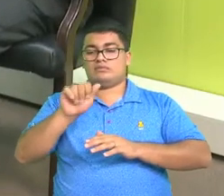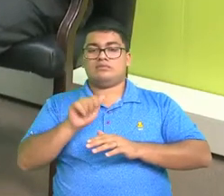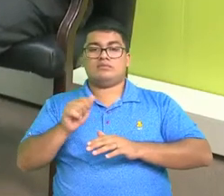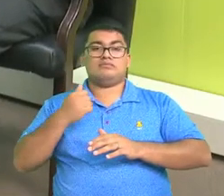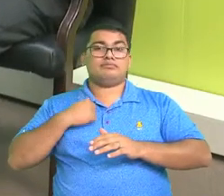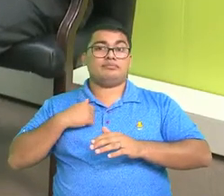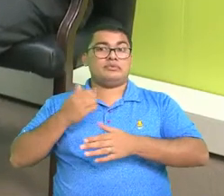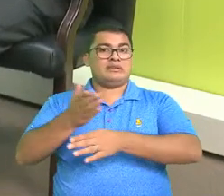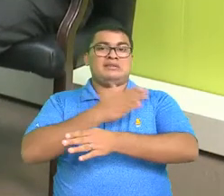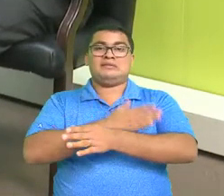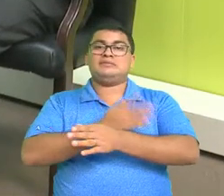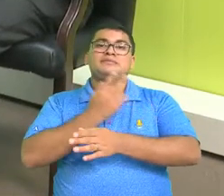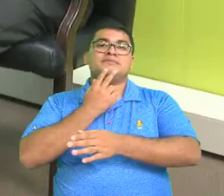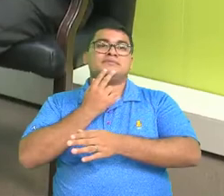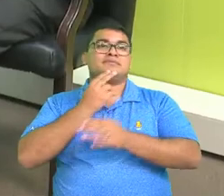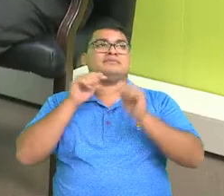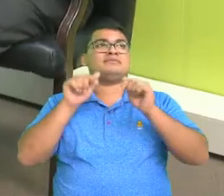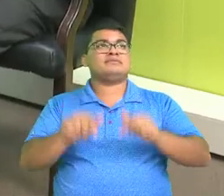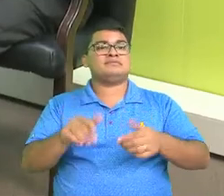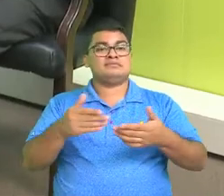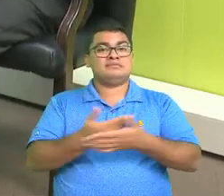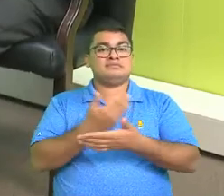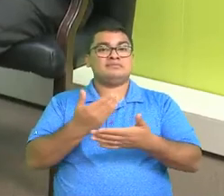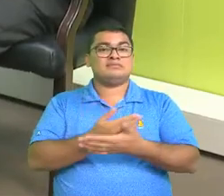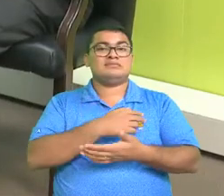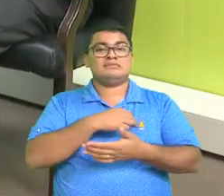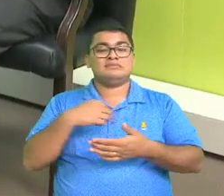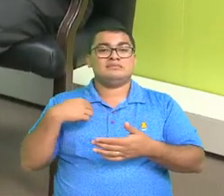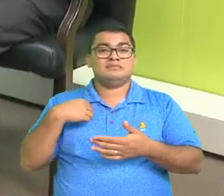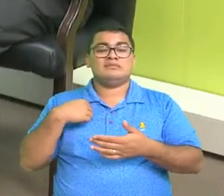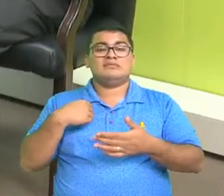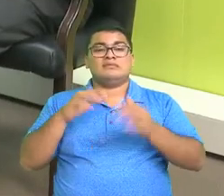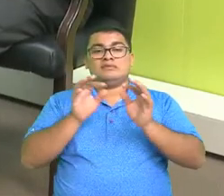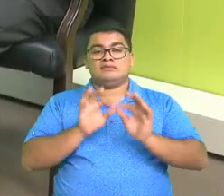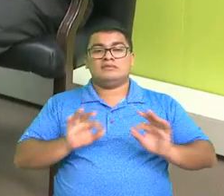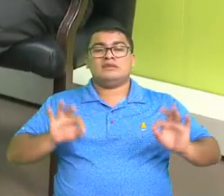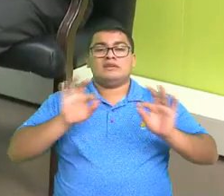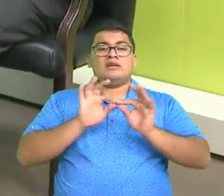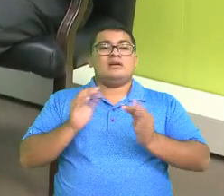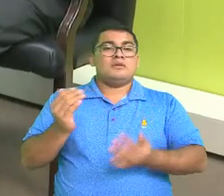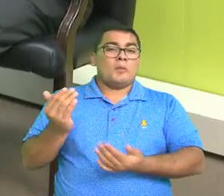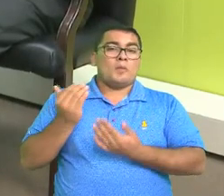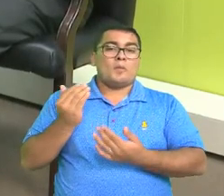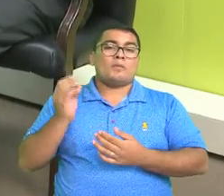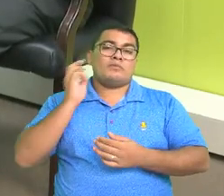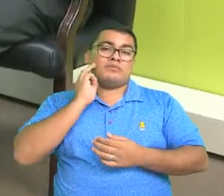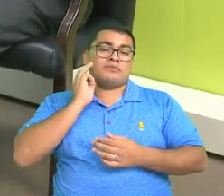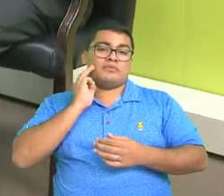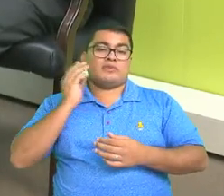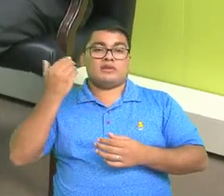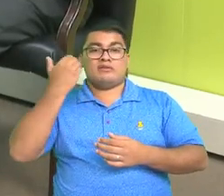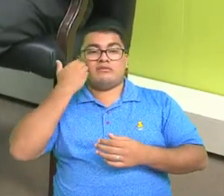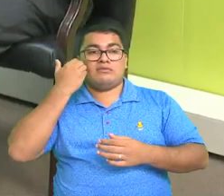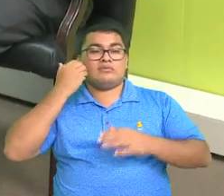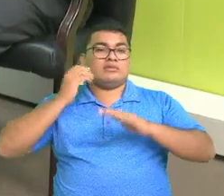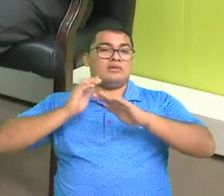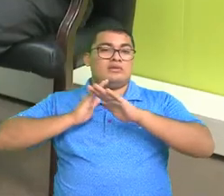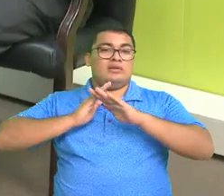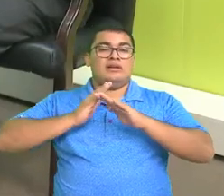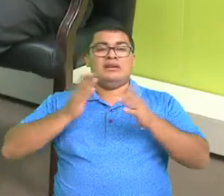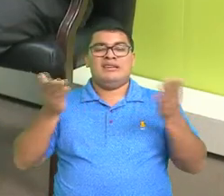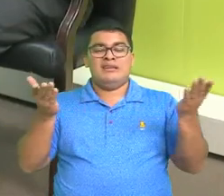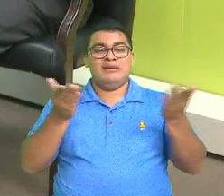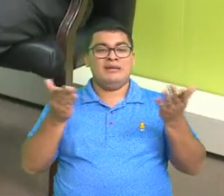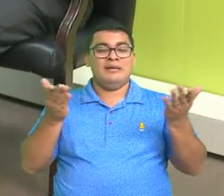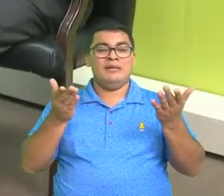antes no existía eso. Pero uno lo que debe hacer es darle la lactancia materna porque evitas enfermedades como botulismo,